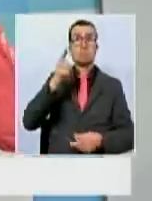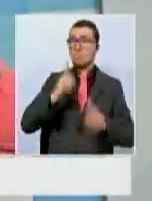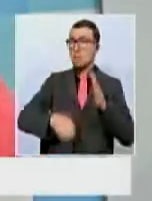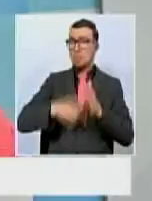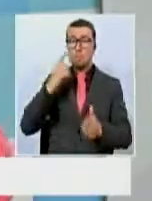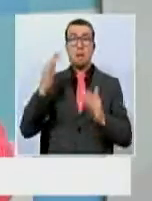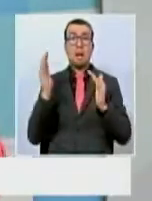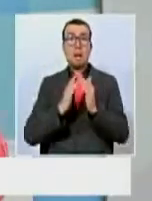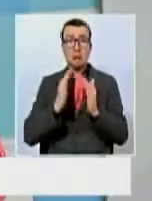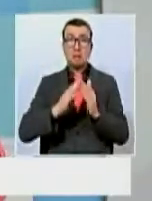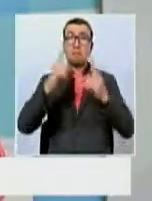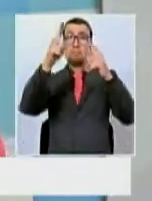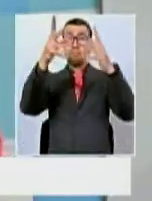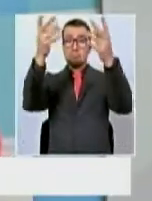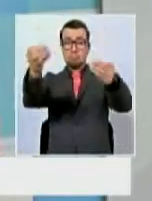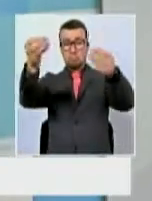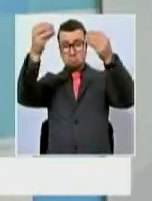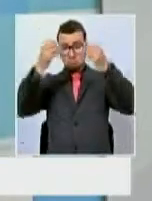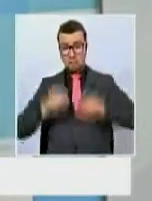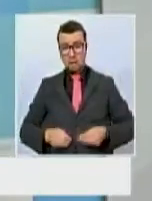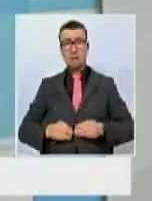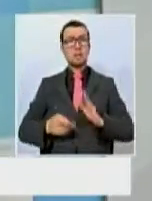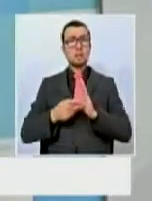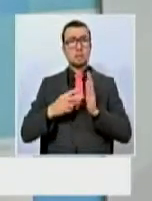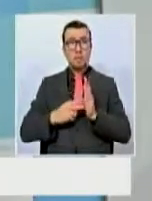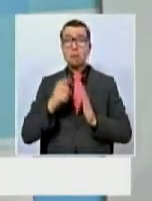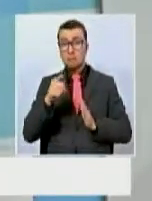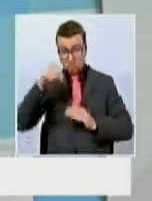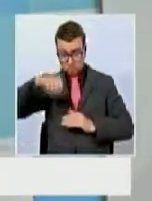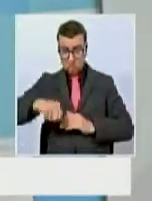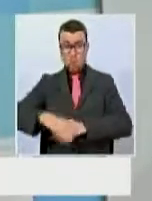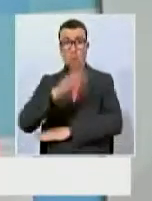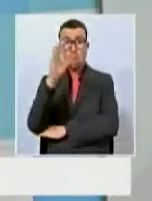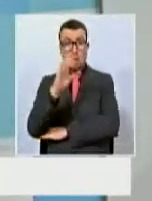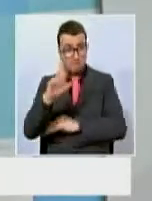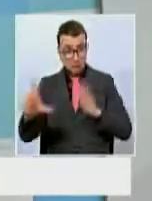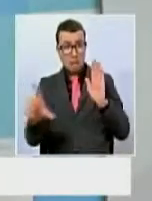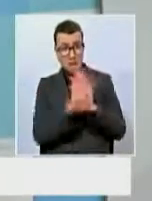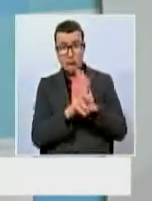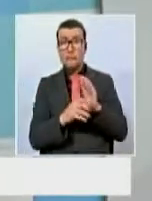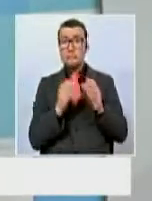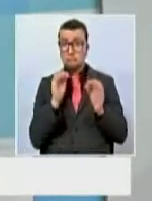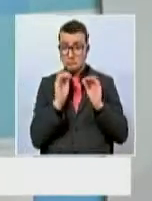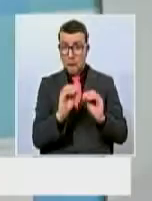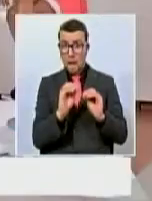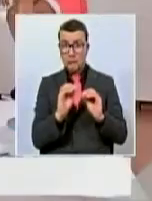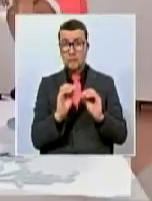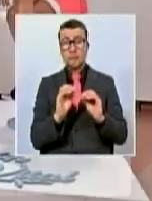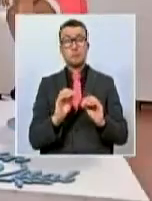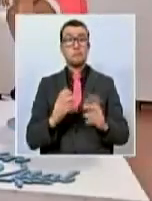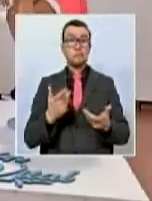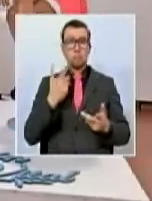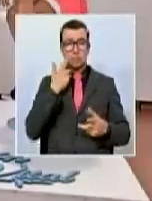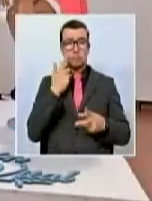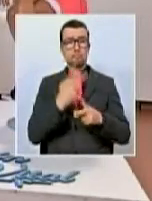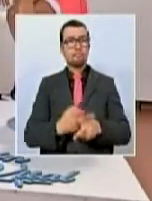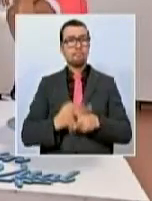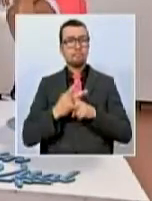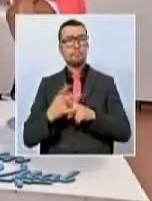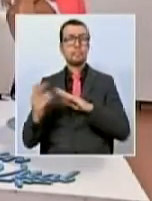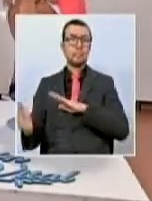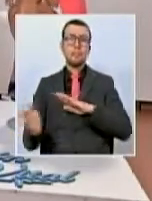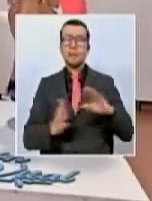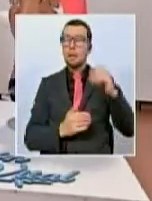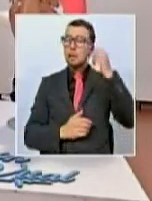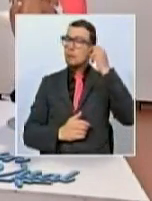casa, pero eso no significa que el producto esté registrado en Colombia. Ahí hay que tener muchísimo cuidado. Sí. Hay